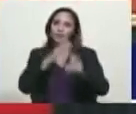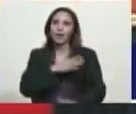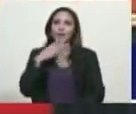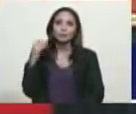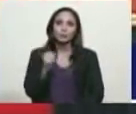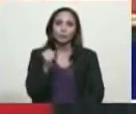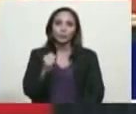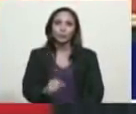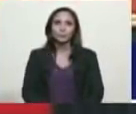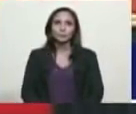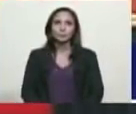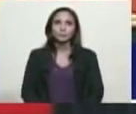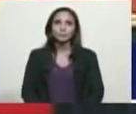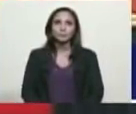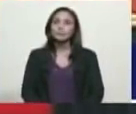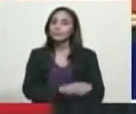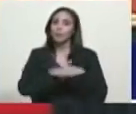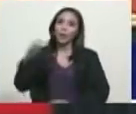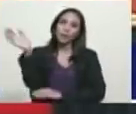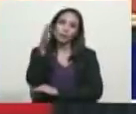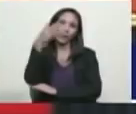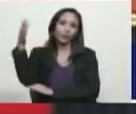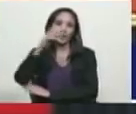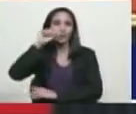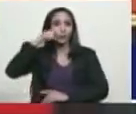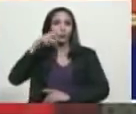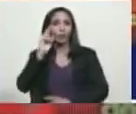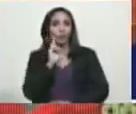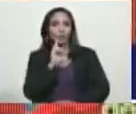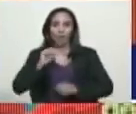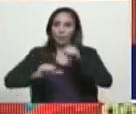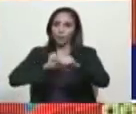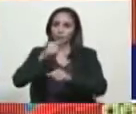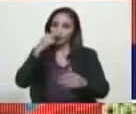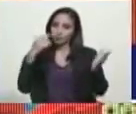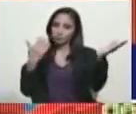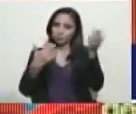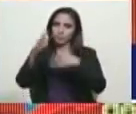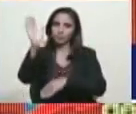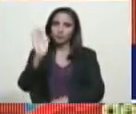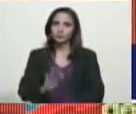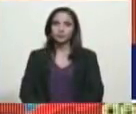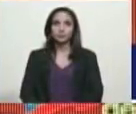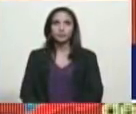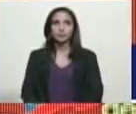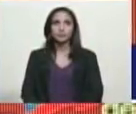XXI. Los que llevamos la bandera de Bolívar para este siglo y los siglos que están por venir.